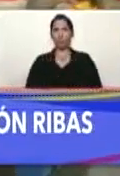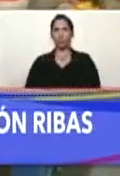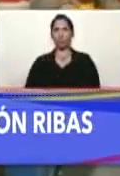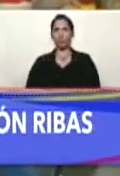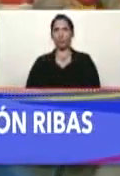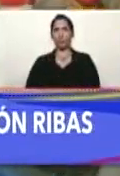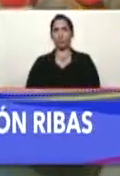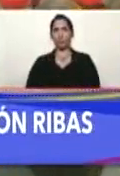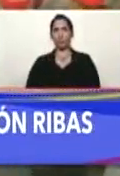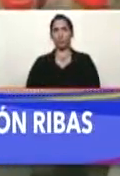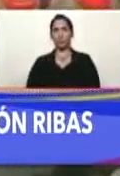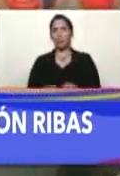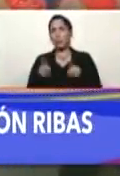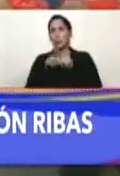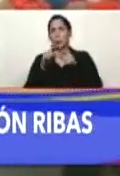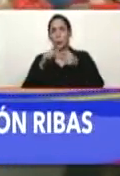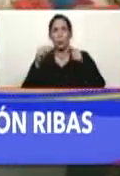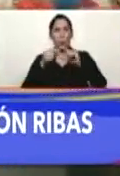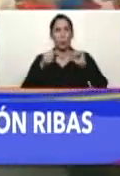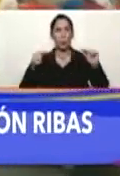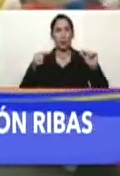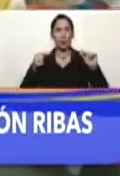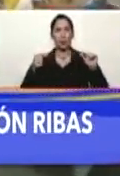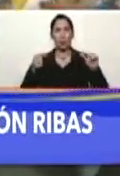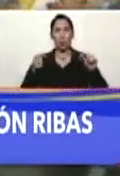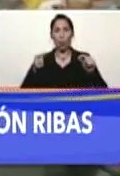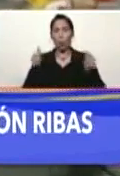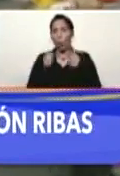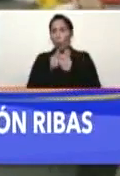como aquel cuento famoso, es contigo María,